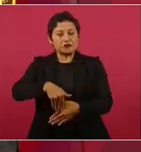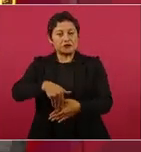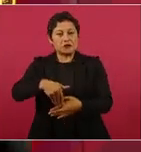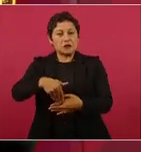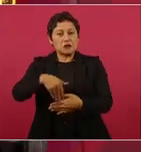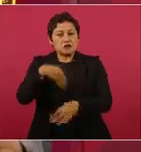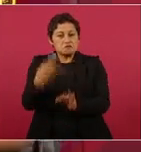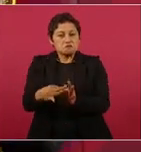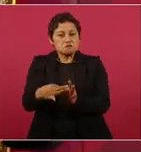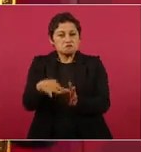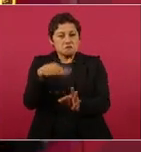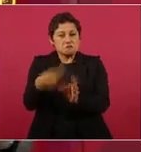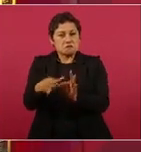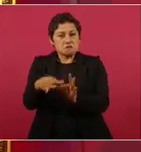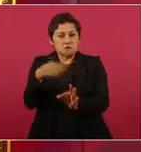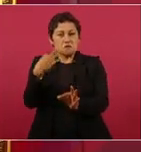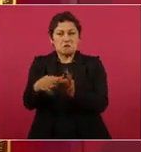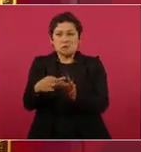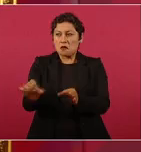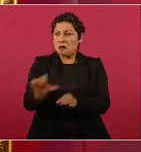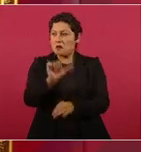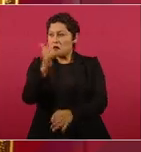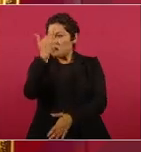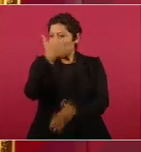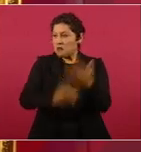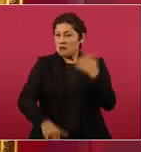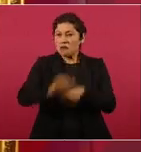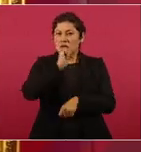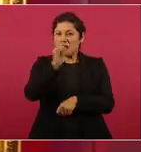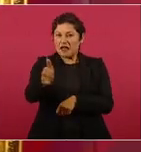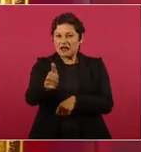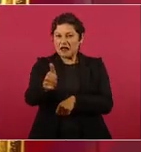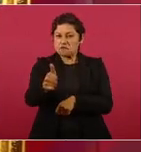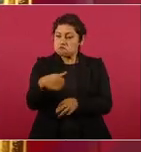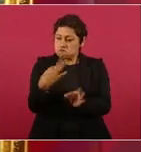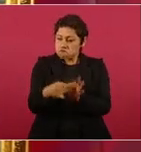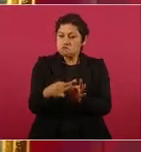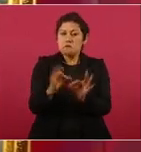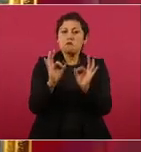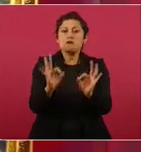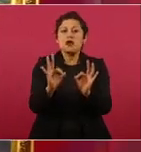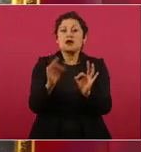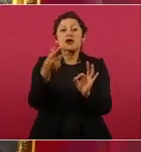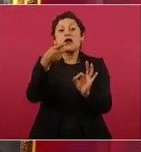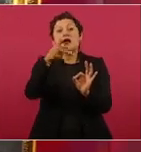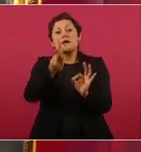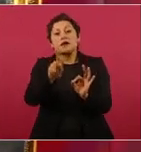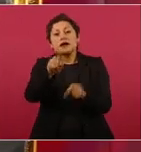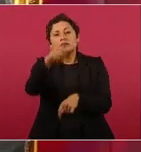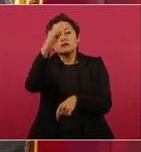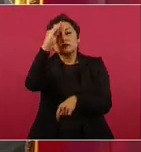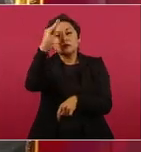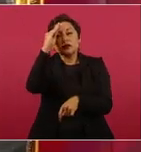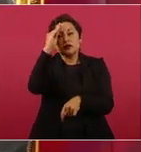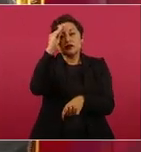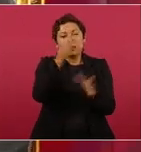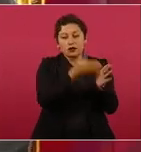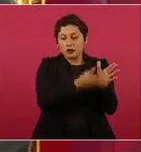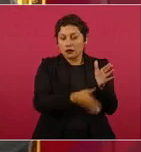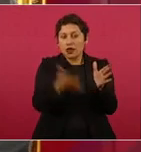nadie, ¿no? Pero ya después de 10 años, en un régimen